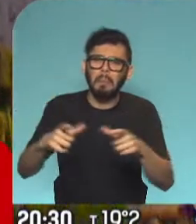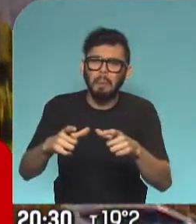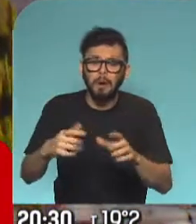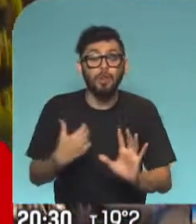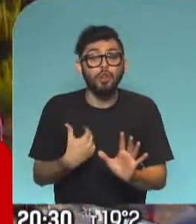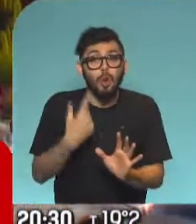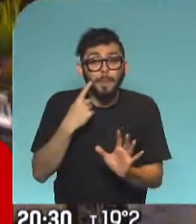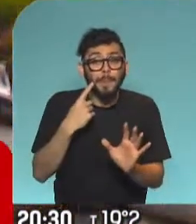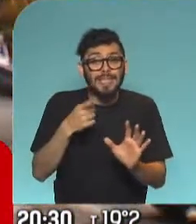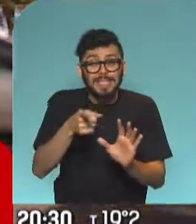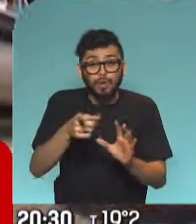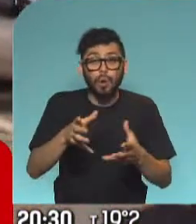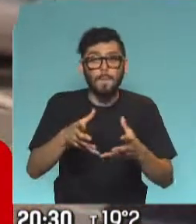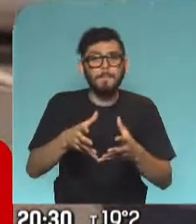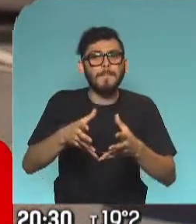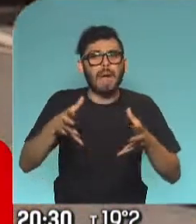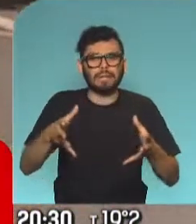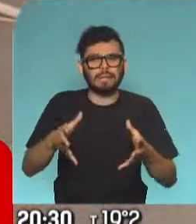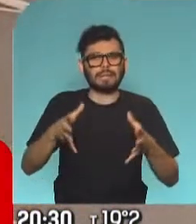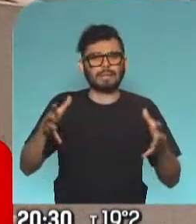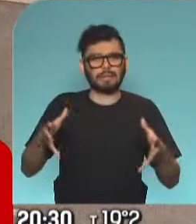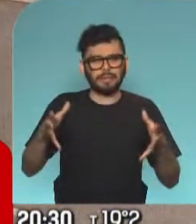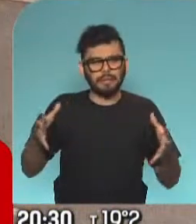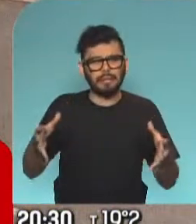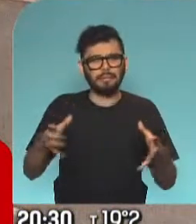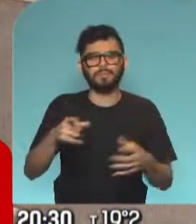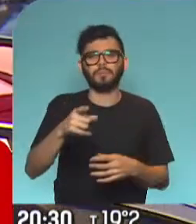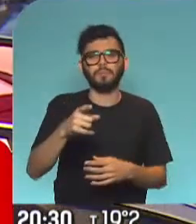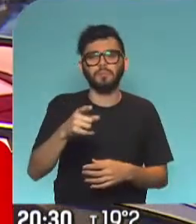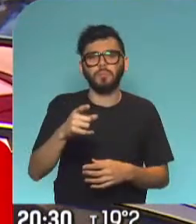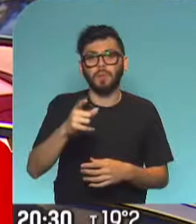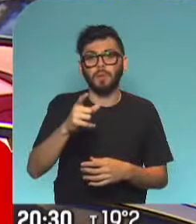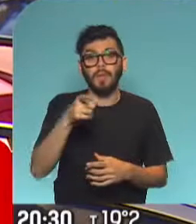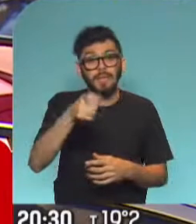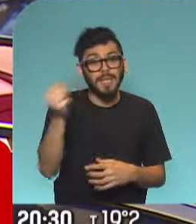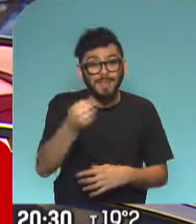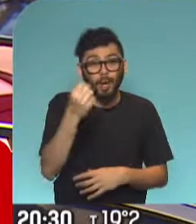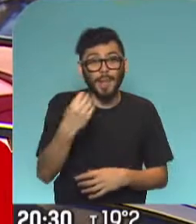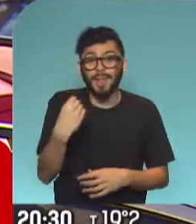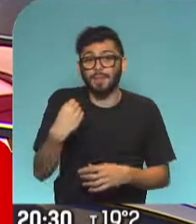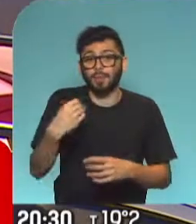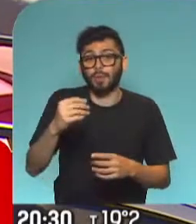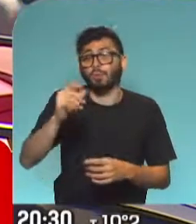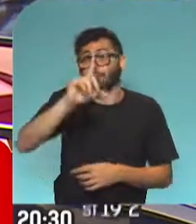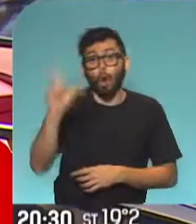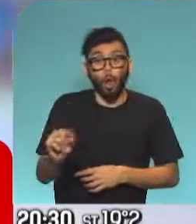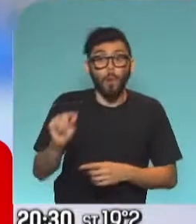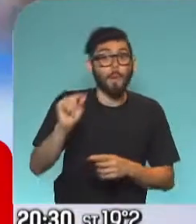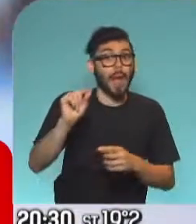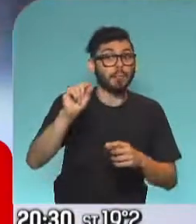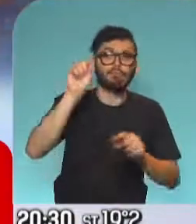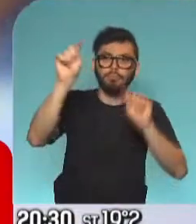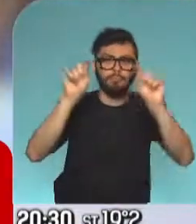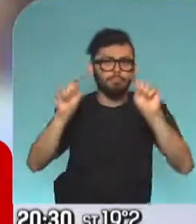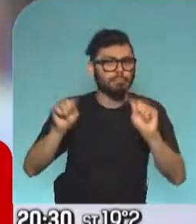parece que es el centro definitiva de un hecho simbólico la resonancia porque son transmitidas a todo el país pero no deja de ser también